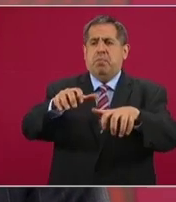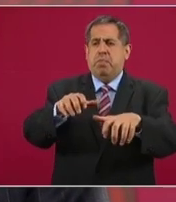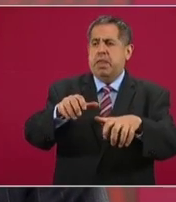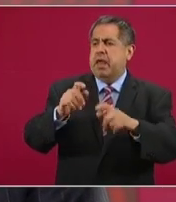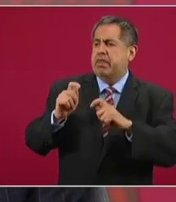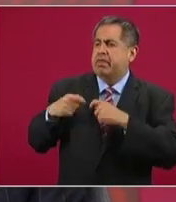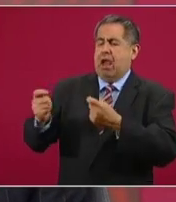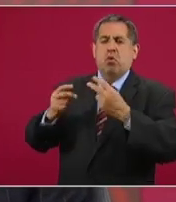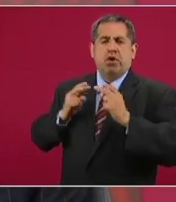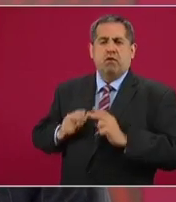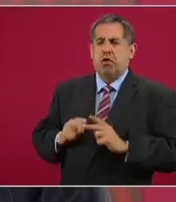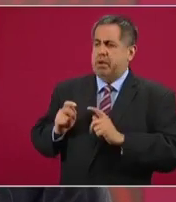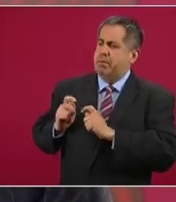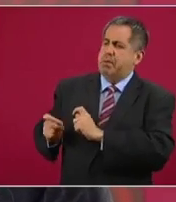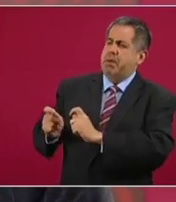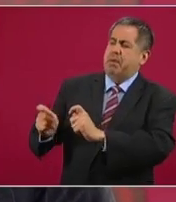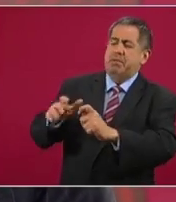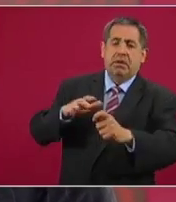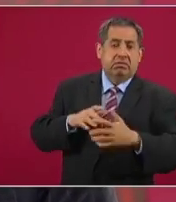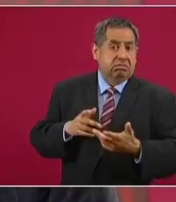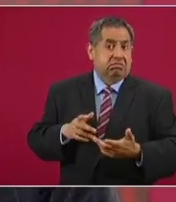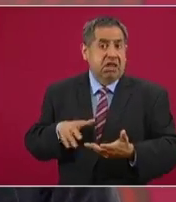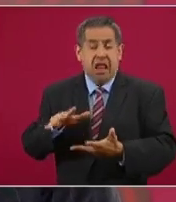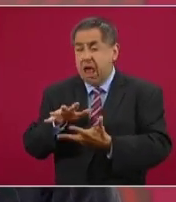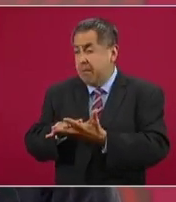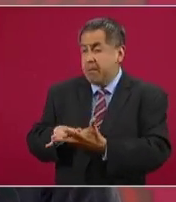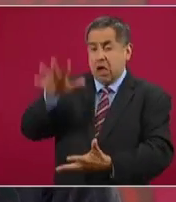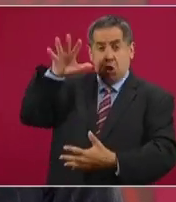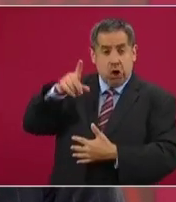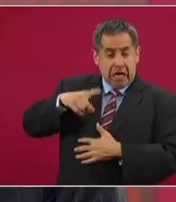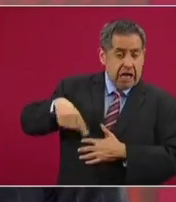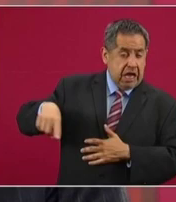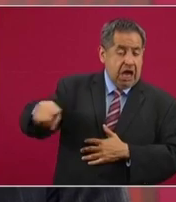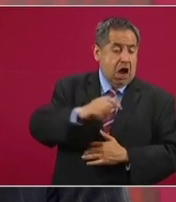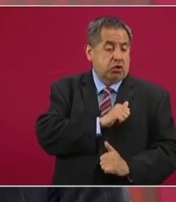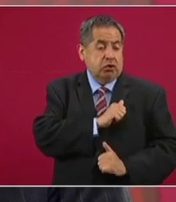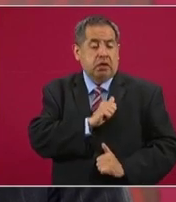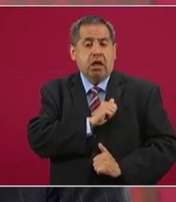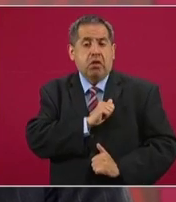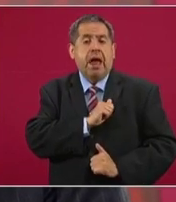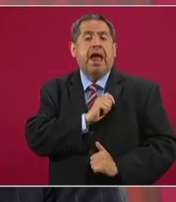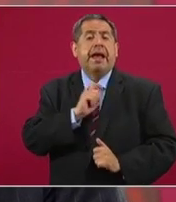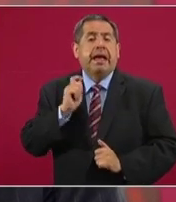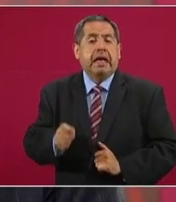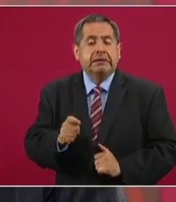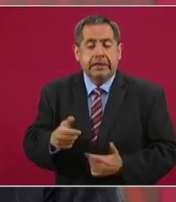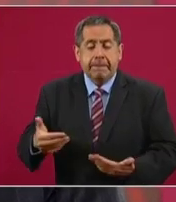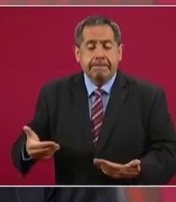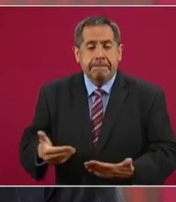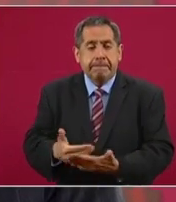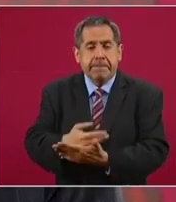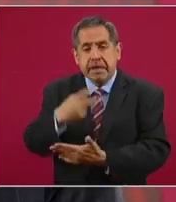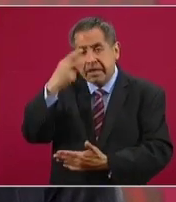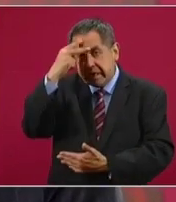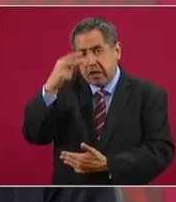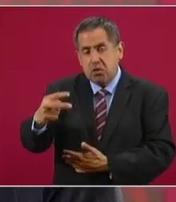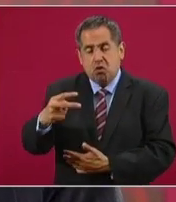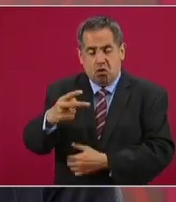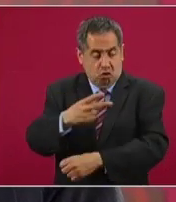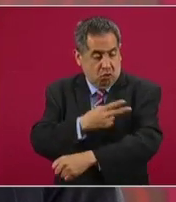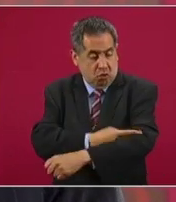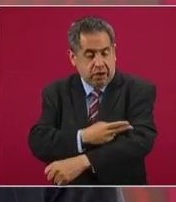la mayoría de los que forman parte de estas instituciones son mexicanos honestos